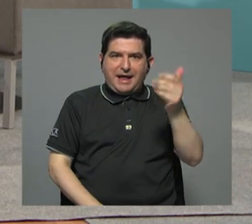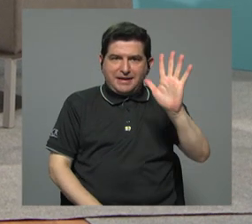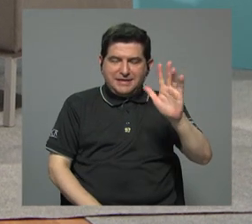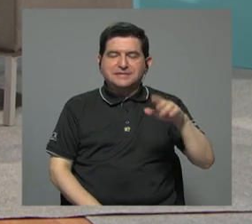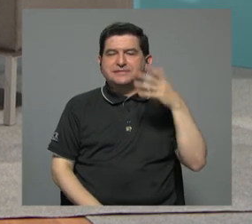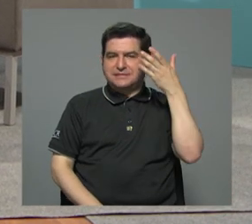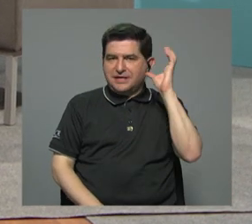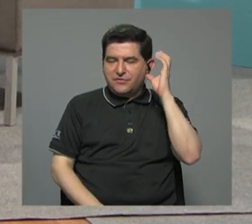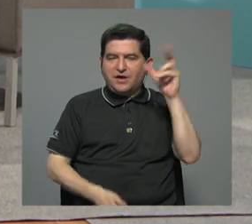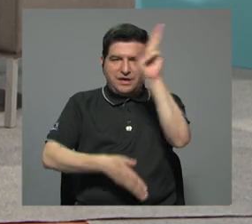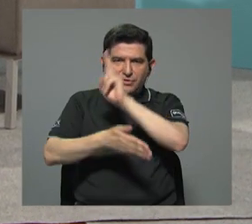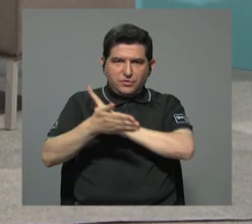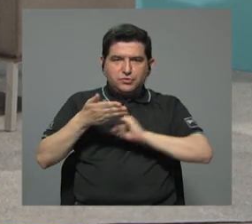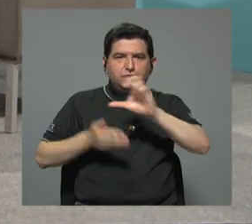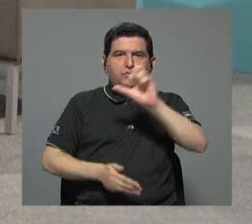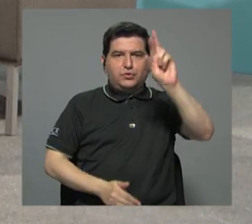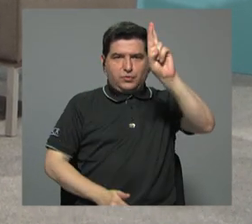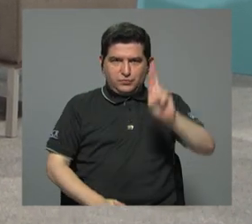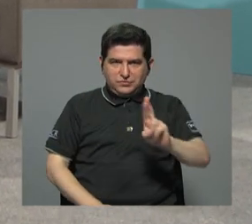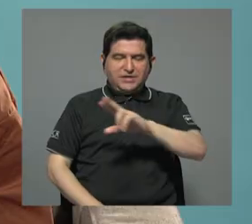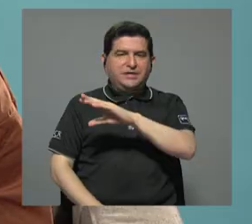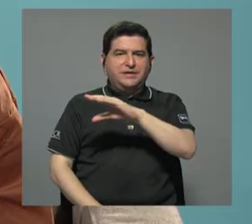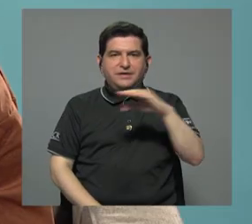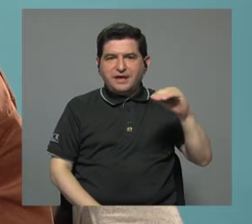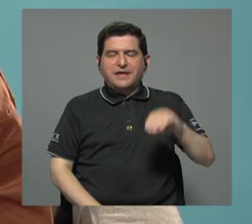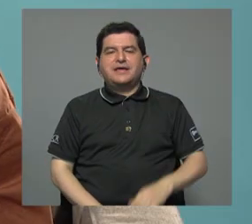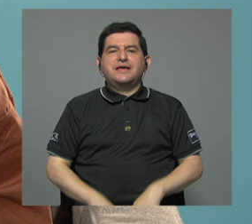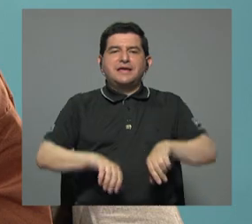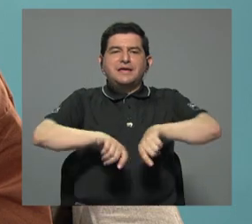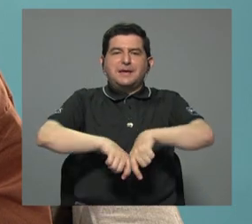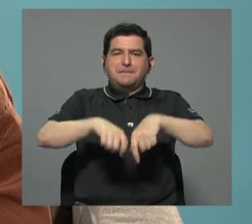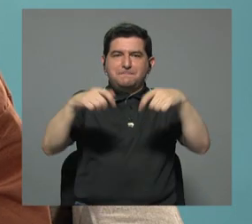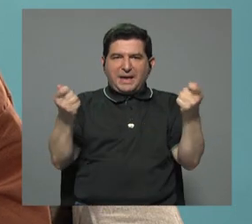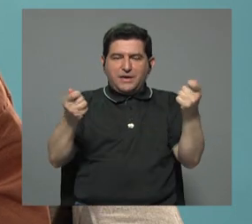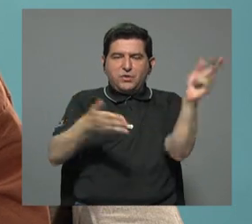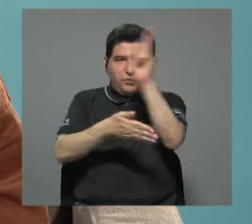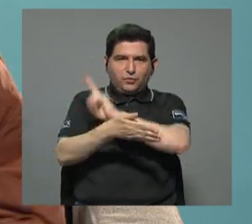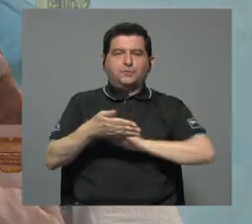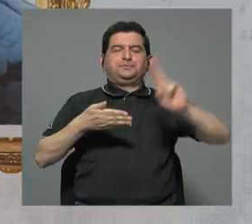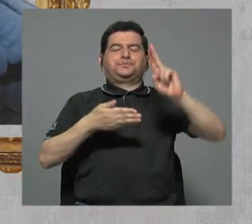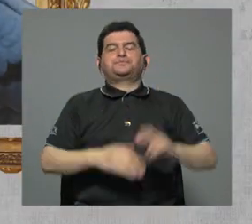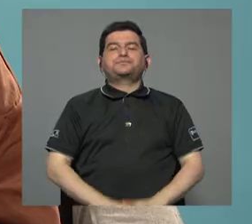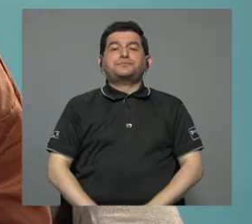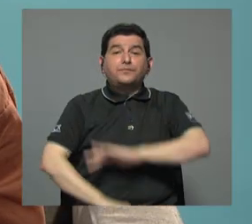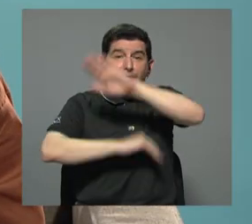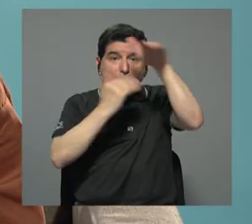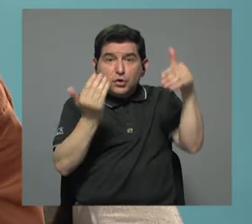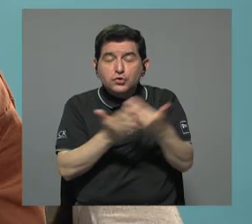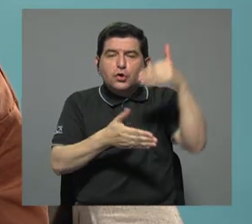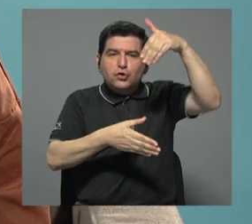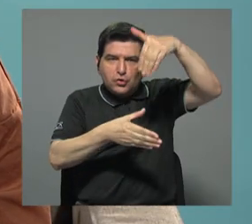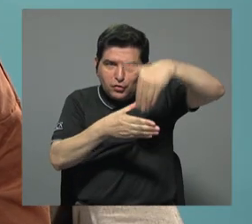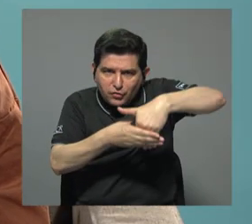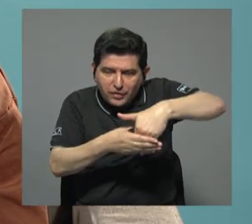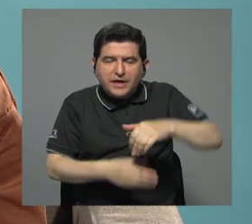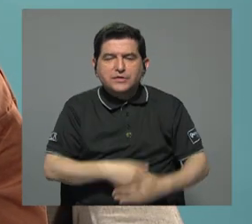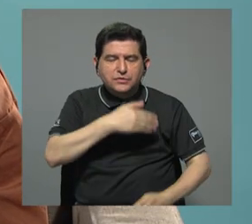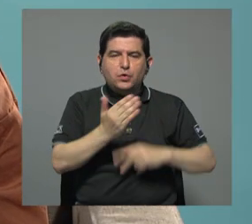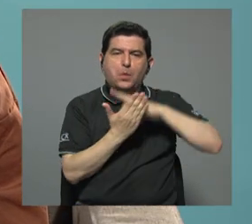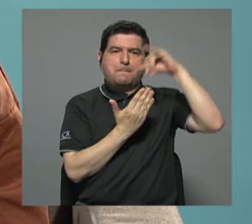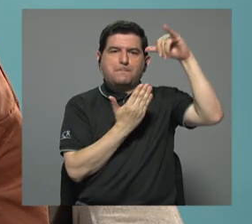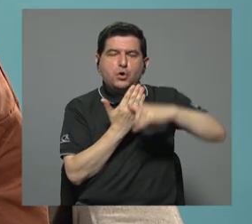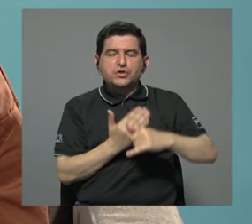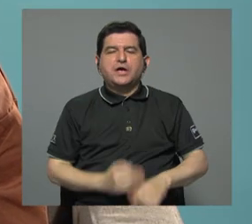las radioemisoras de la universidad de costa rica y el semanario universidad todo dentro del marco del proyecto